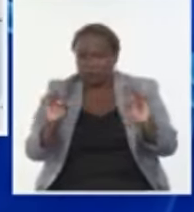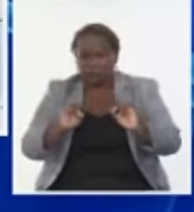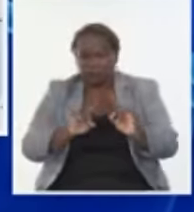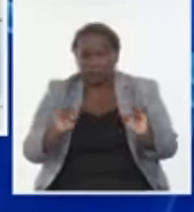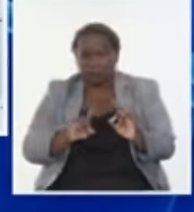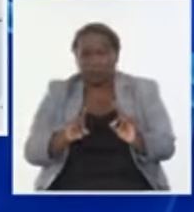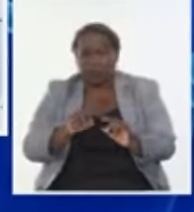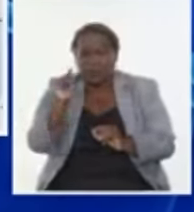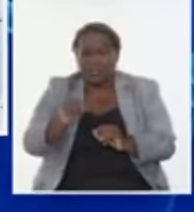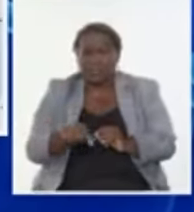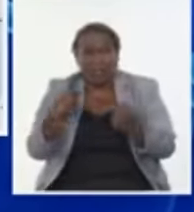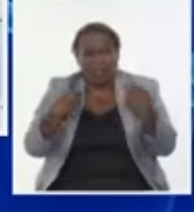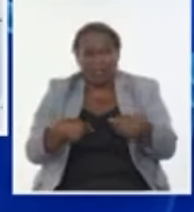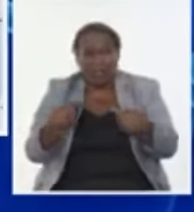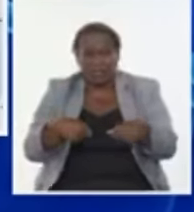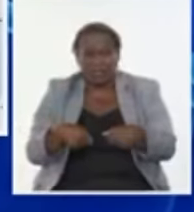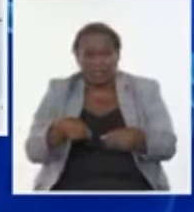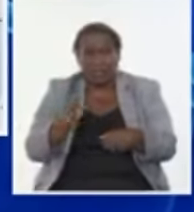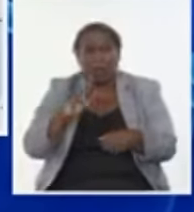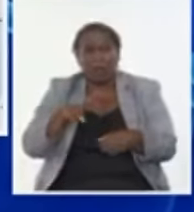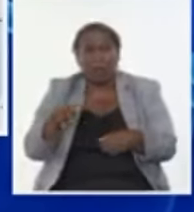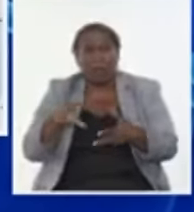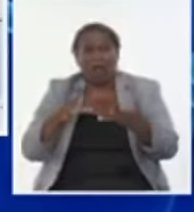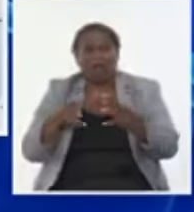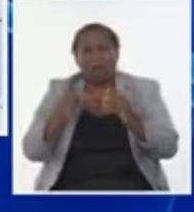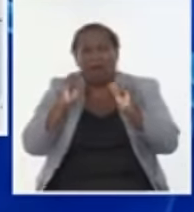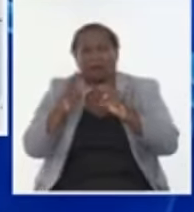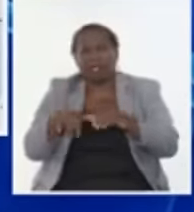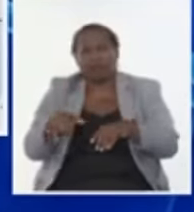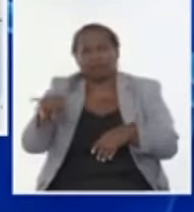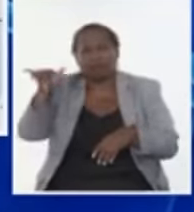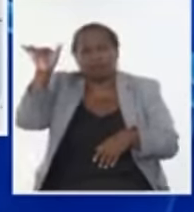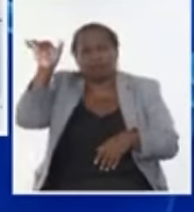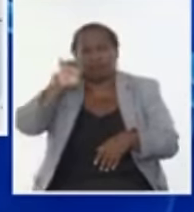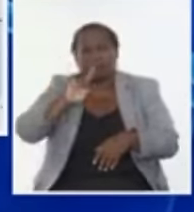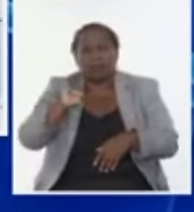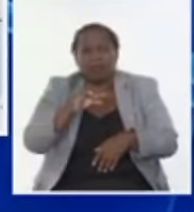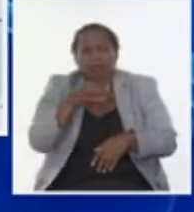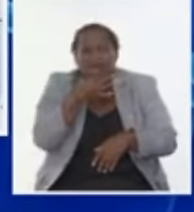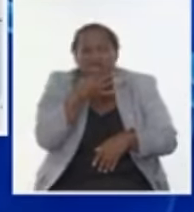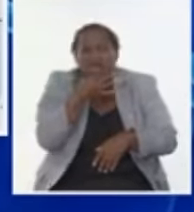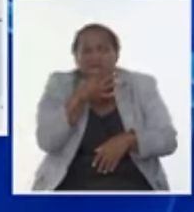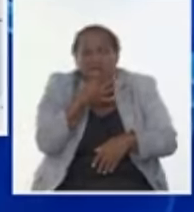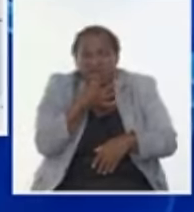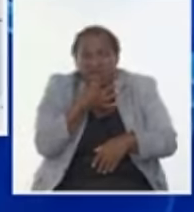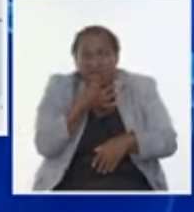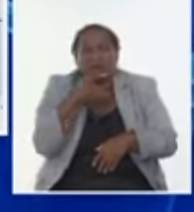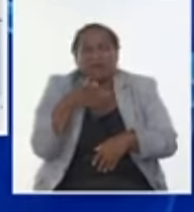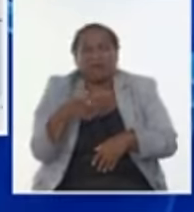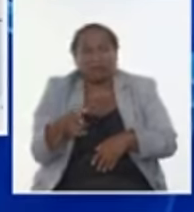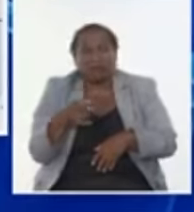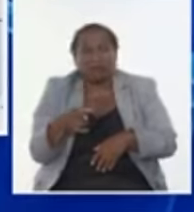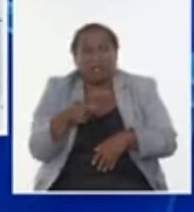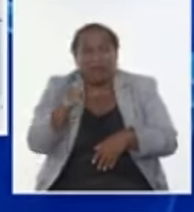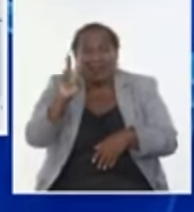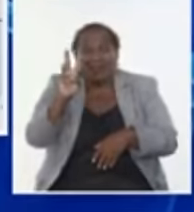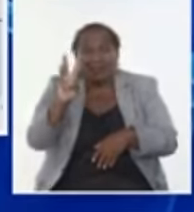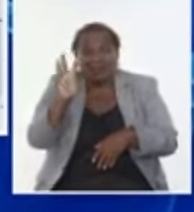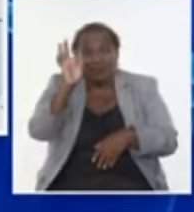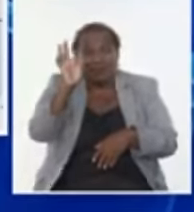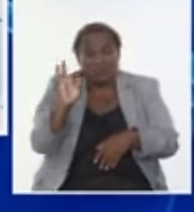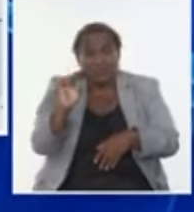proyecto de vida fuera del país. El envejecimiento poblacional está en el entorno del